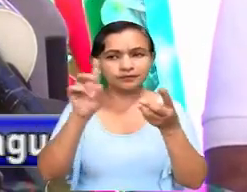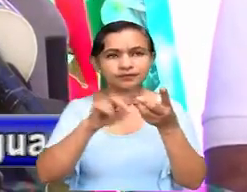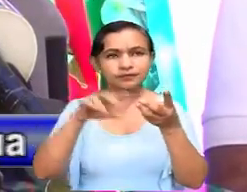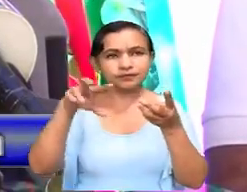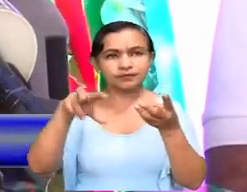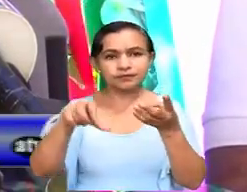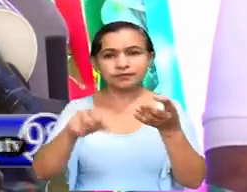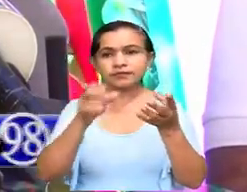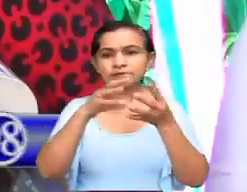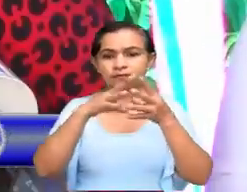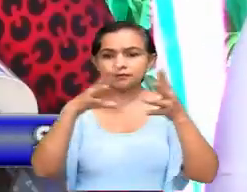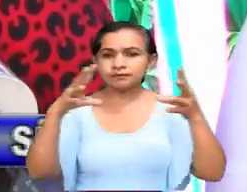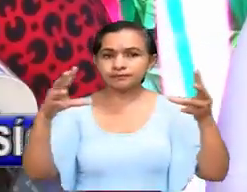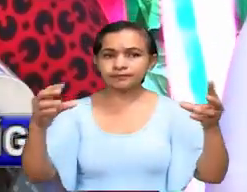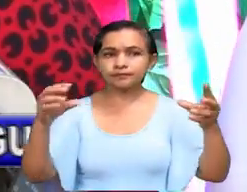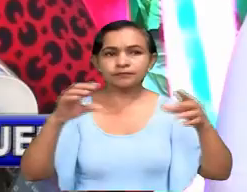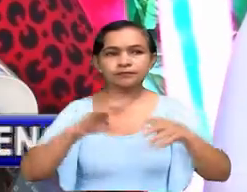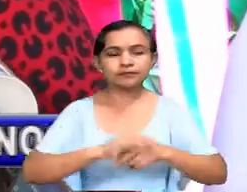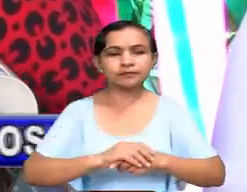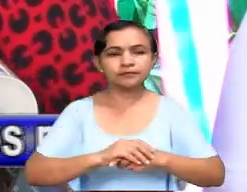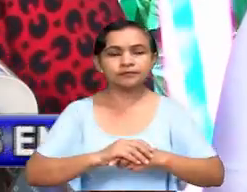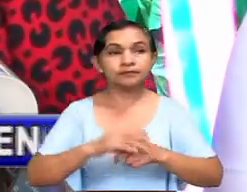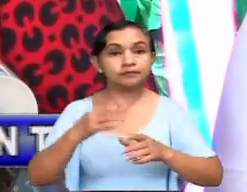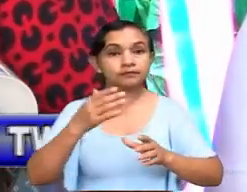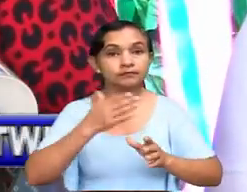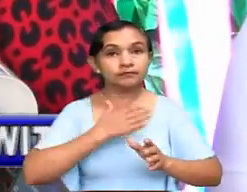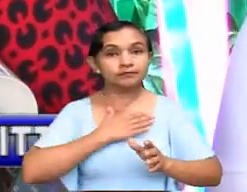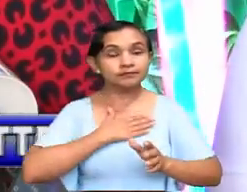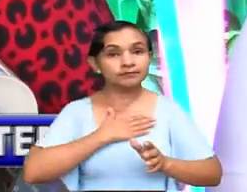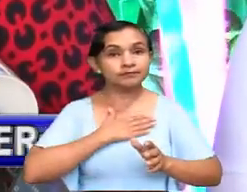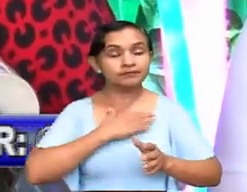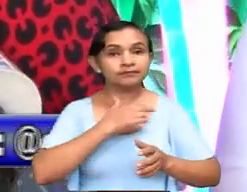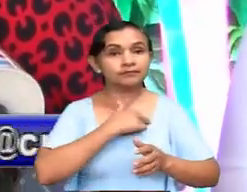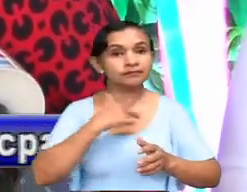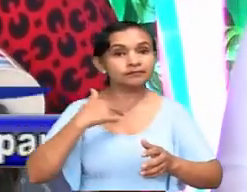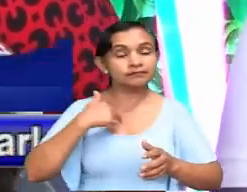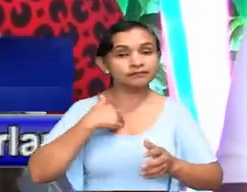naranja, papaya. Mi empresa confecciona lo que